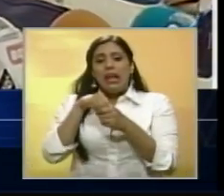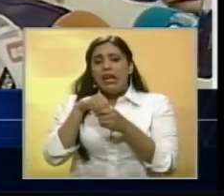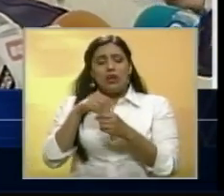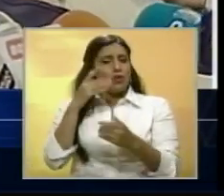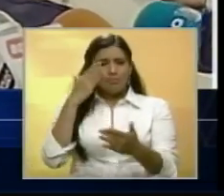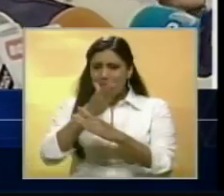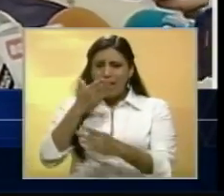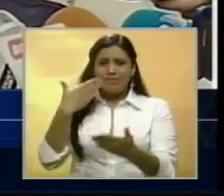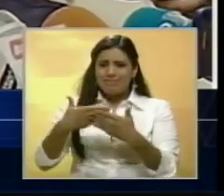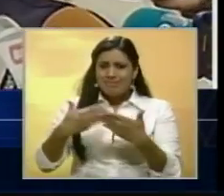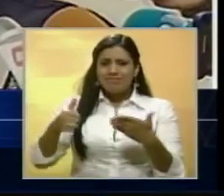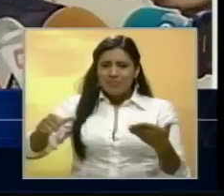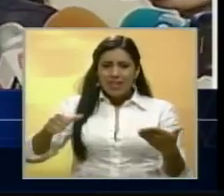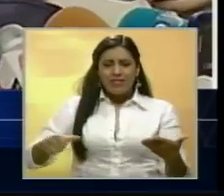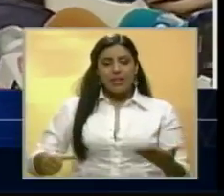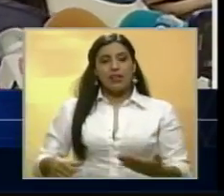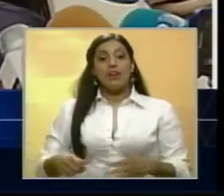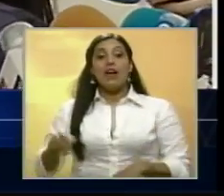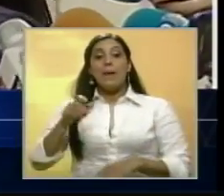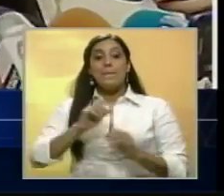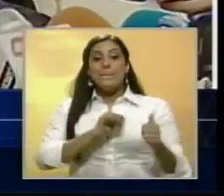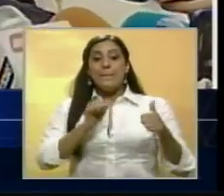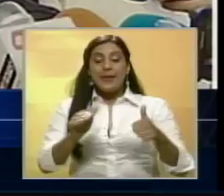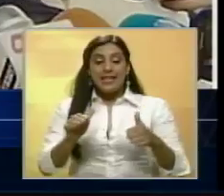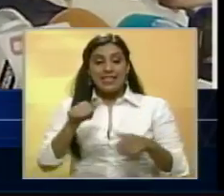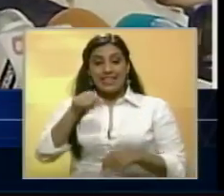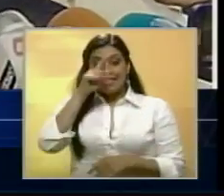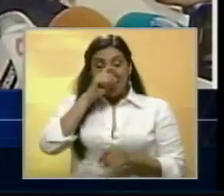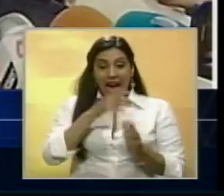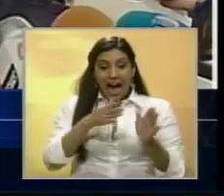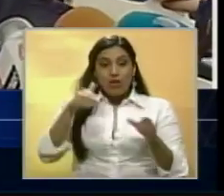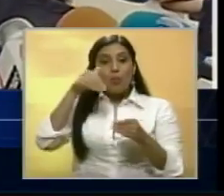sin validar. El revocatorio se va a hacer este